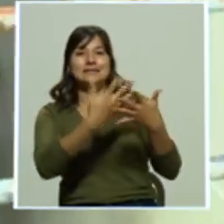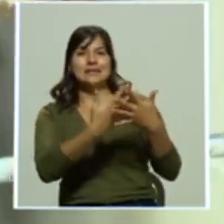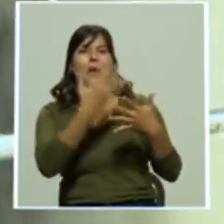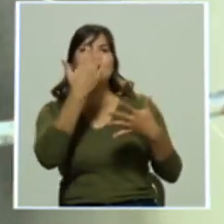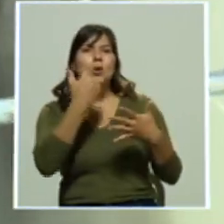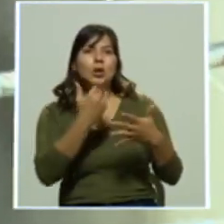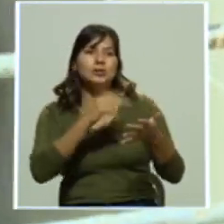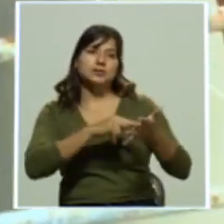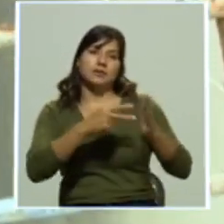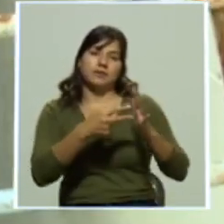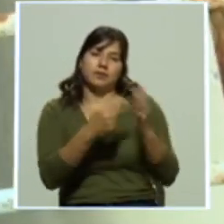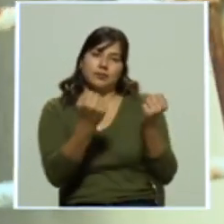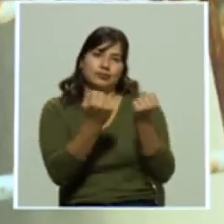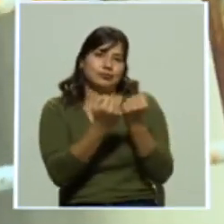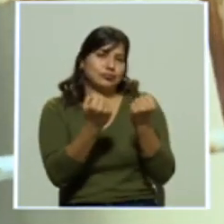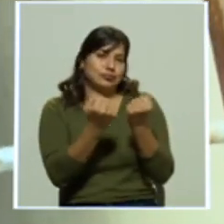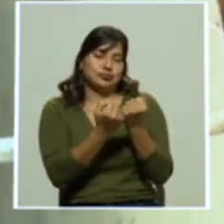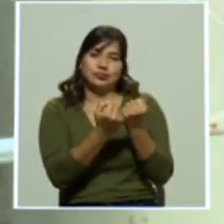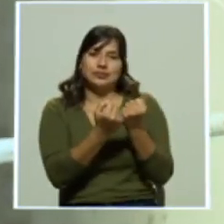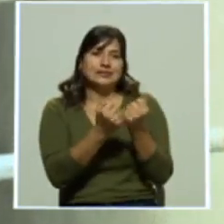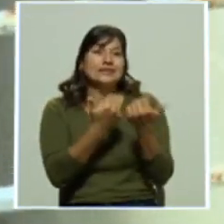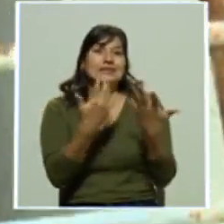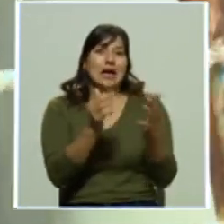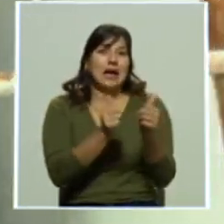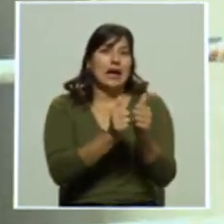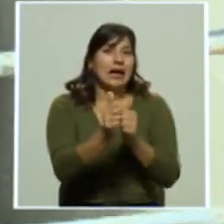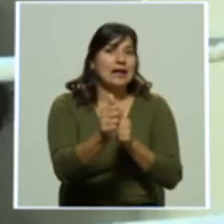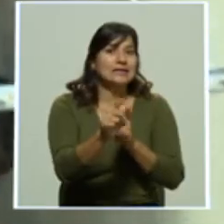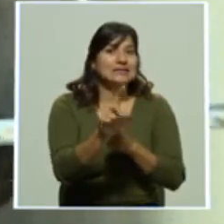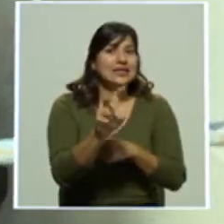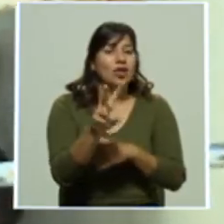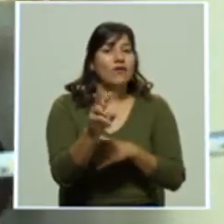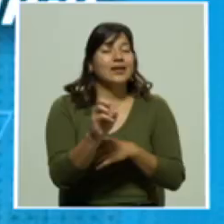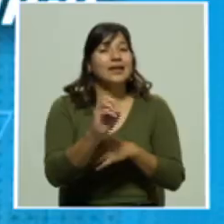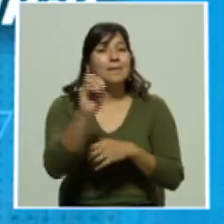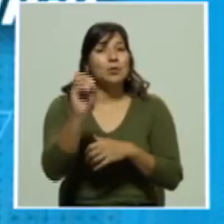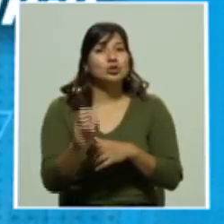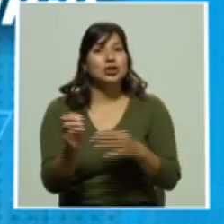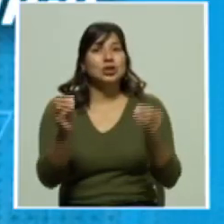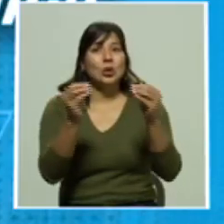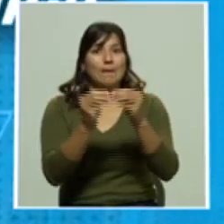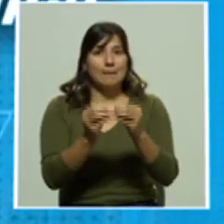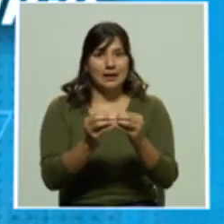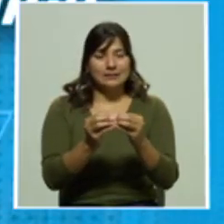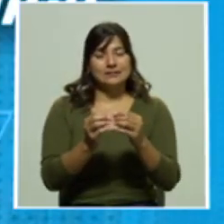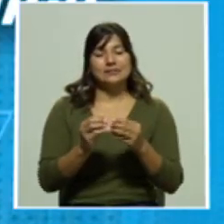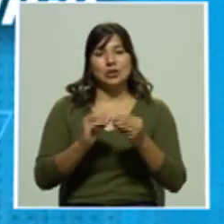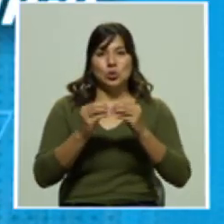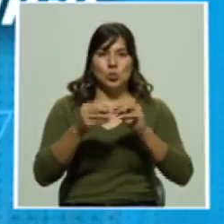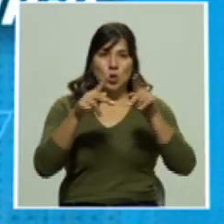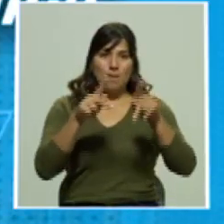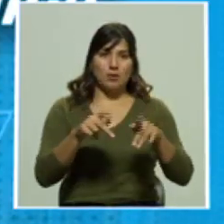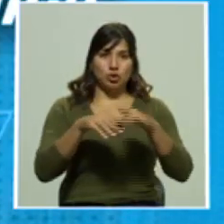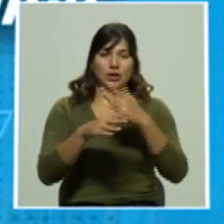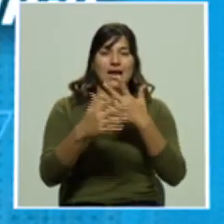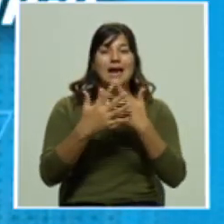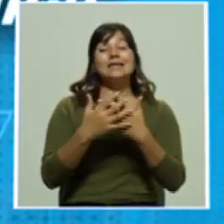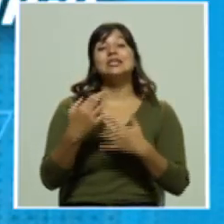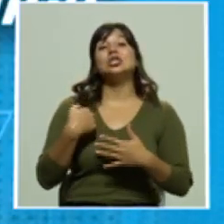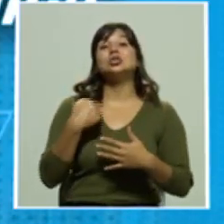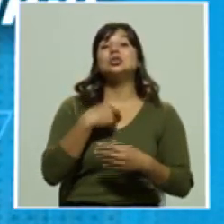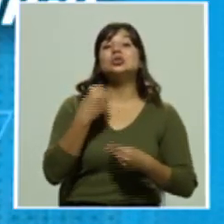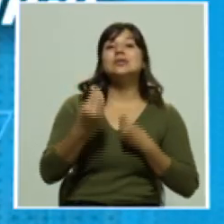el hacinamiento sobrepasa el 120% de su capacidad real. Nosotros lo que hacemos es girar una orden,